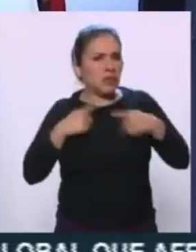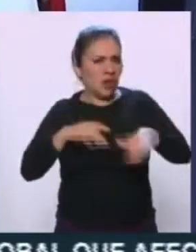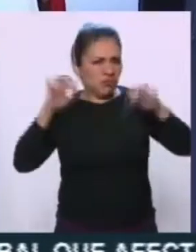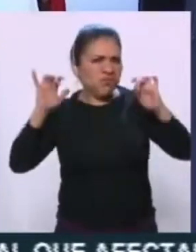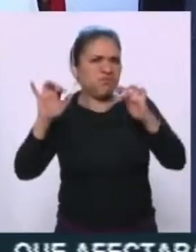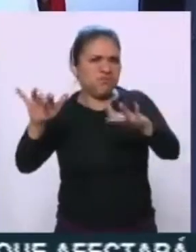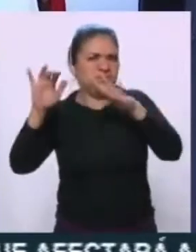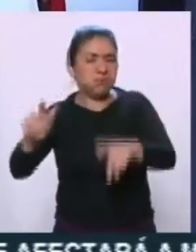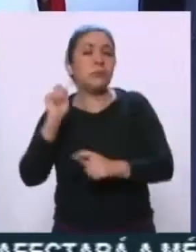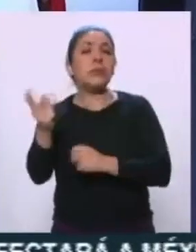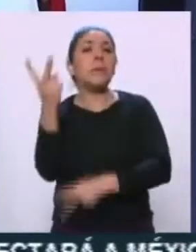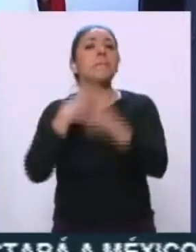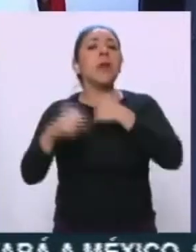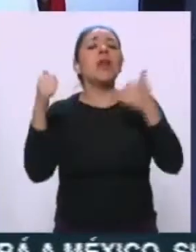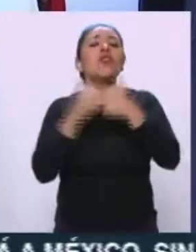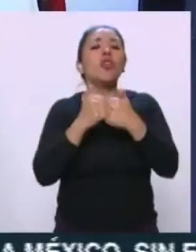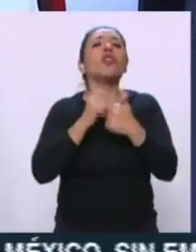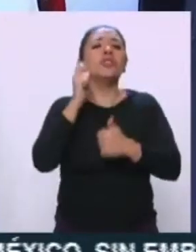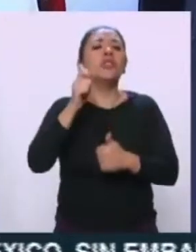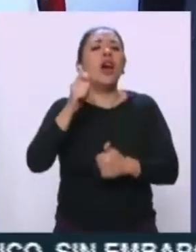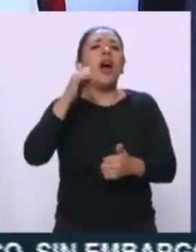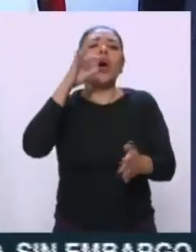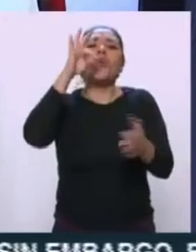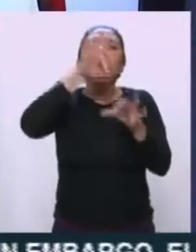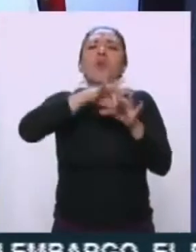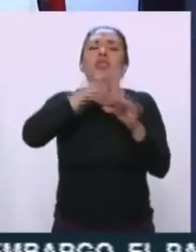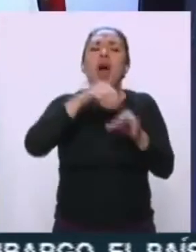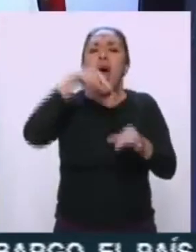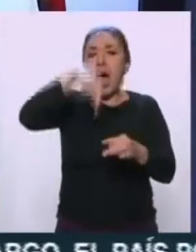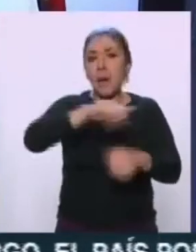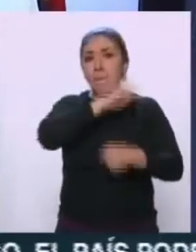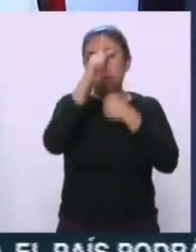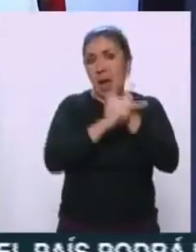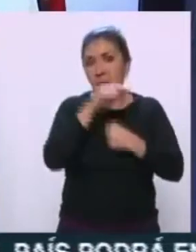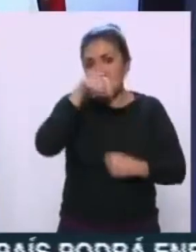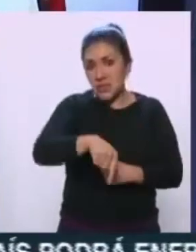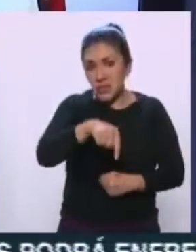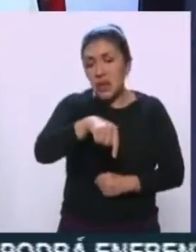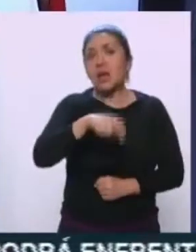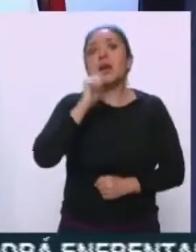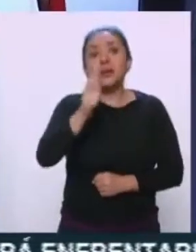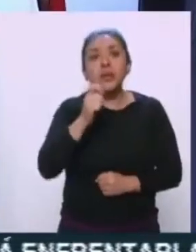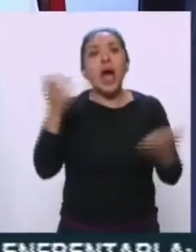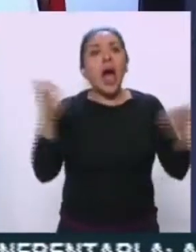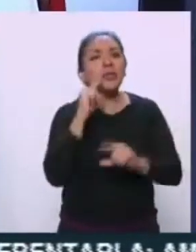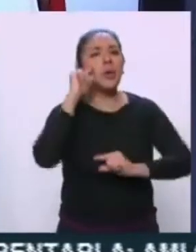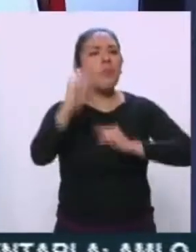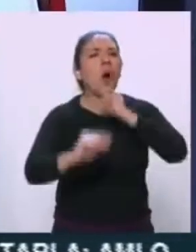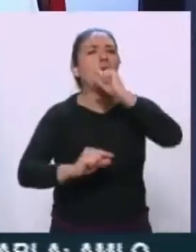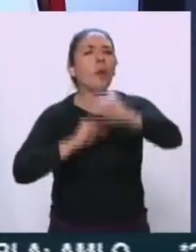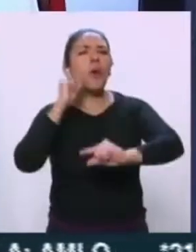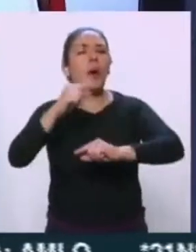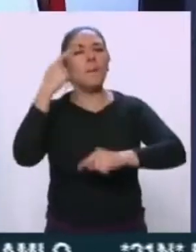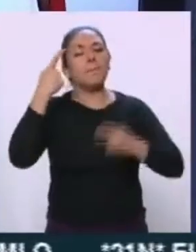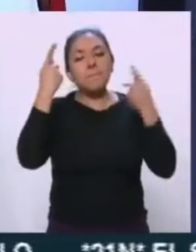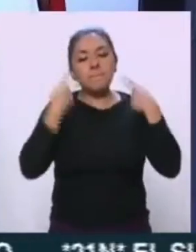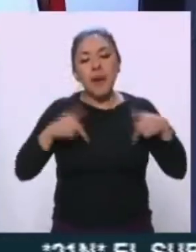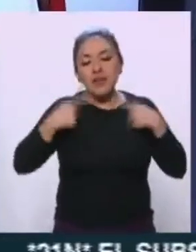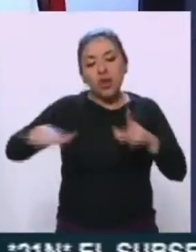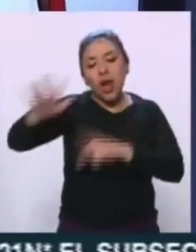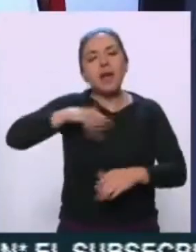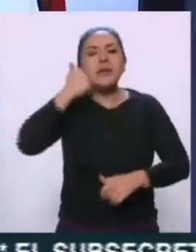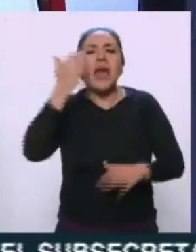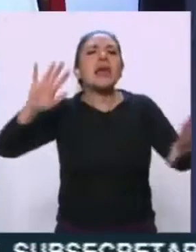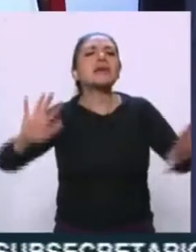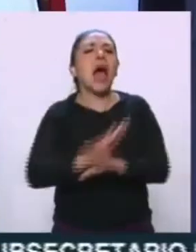que surge con el desafuero a López Obrador en la capital del país y que va construyendo una demanda de cambio de